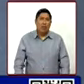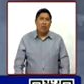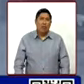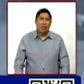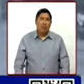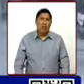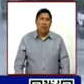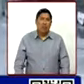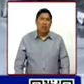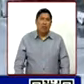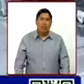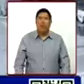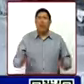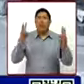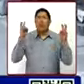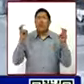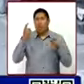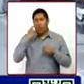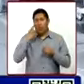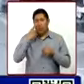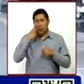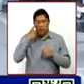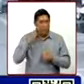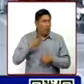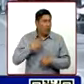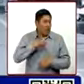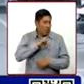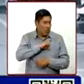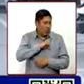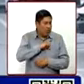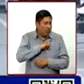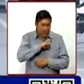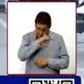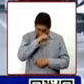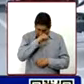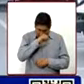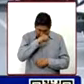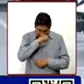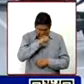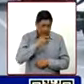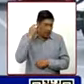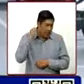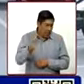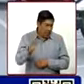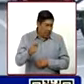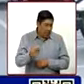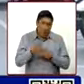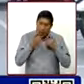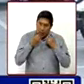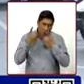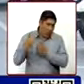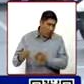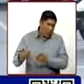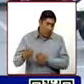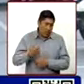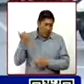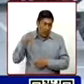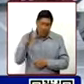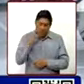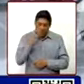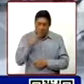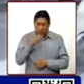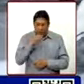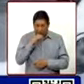edad el caso de conocimiento de la fuerza especio contra el crimen se ha actuado inmediatamente a la denuncia de la de la